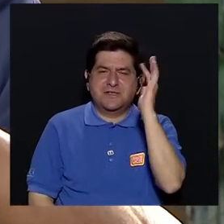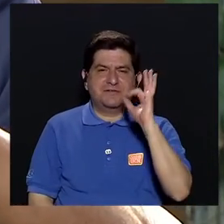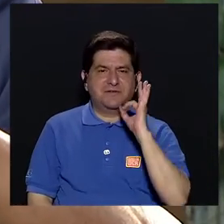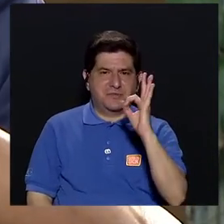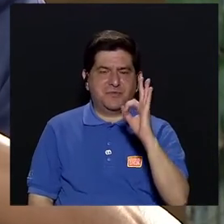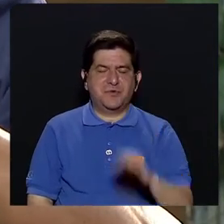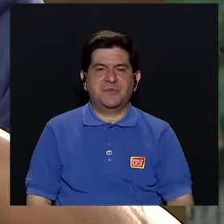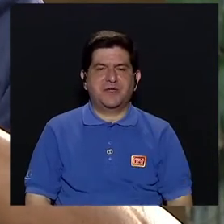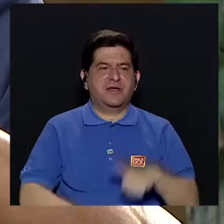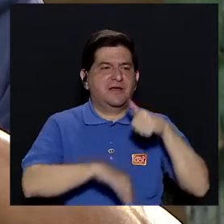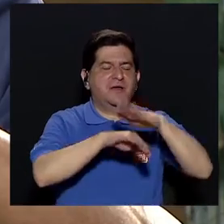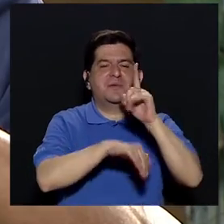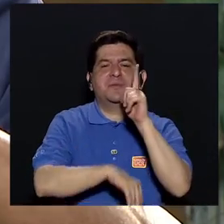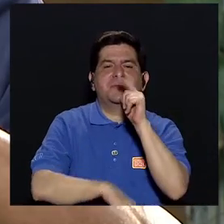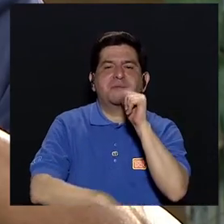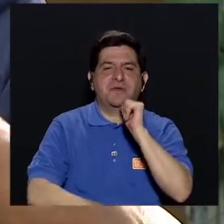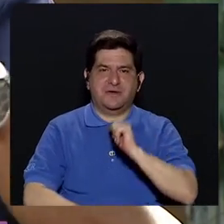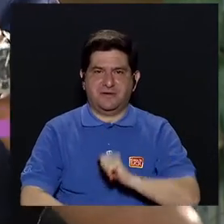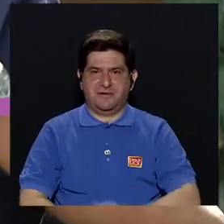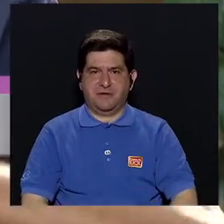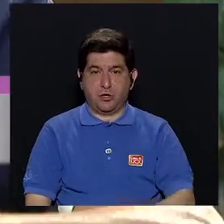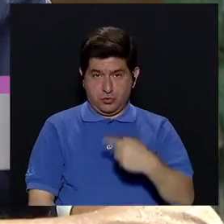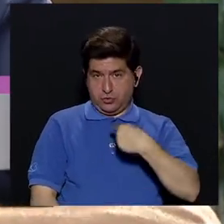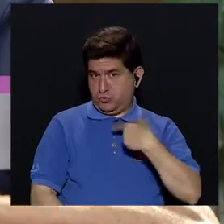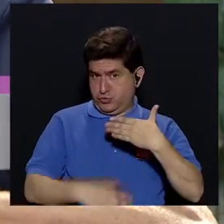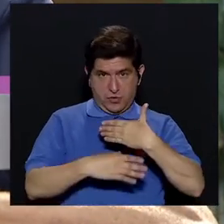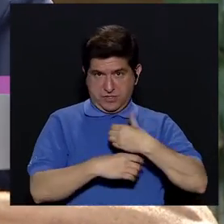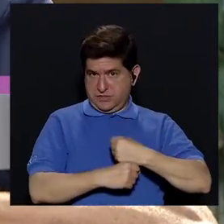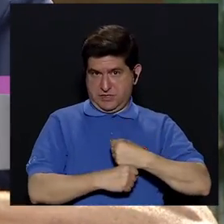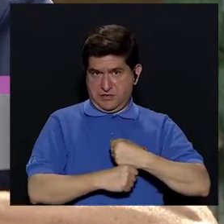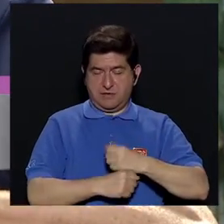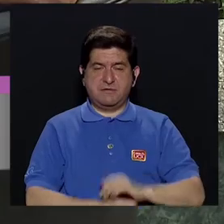bien esa referencia. ¿La hago yo